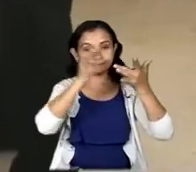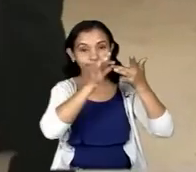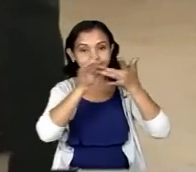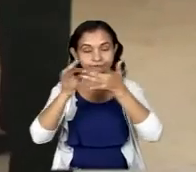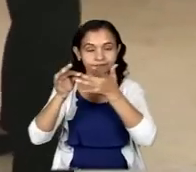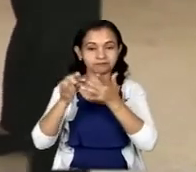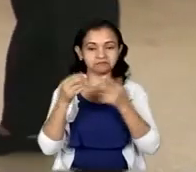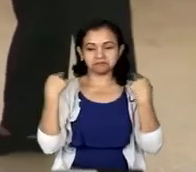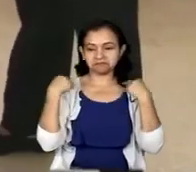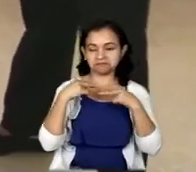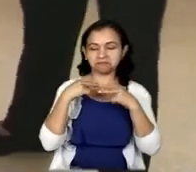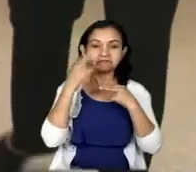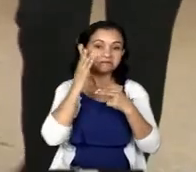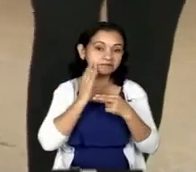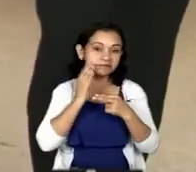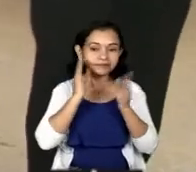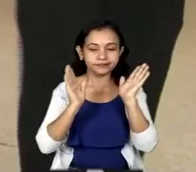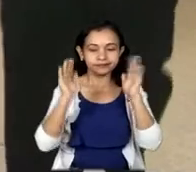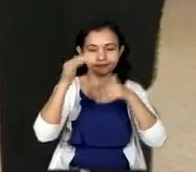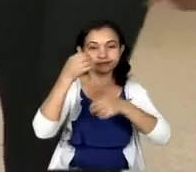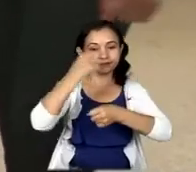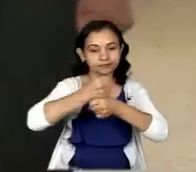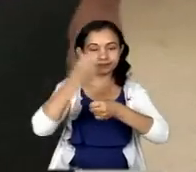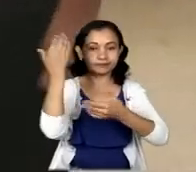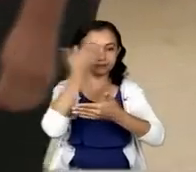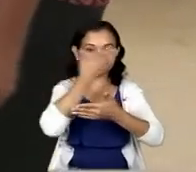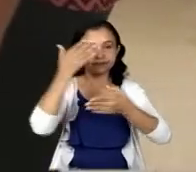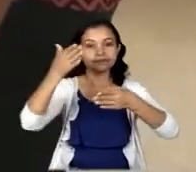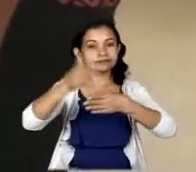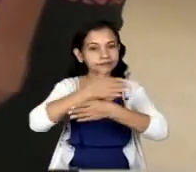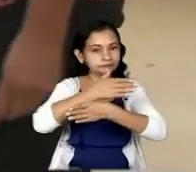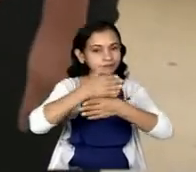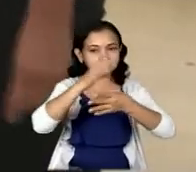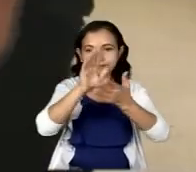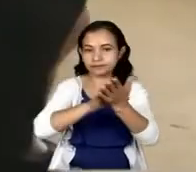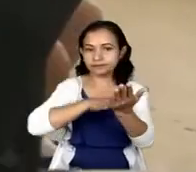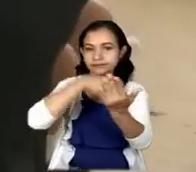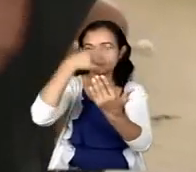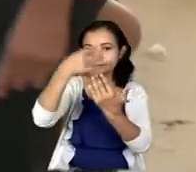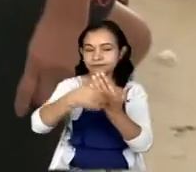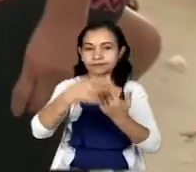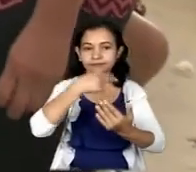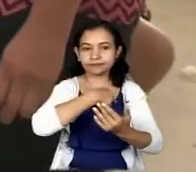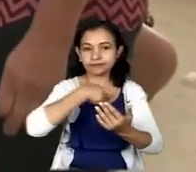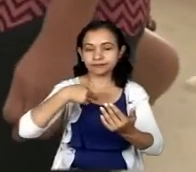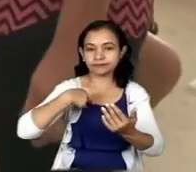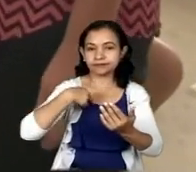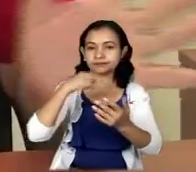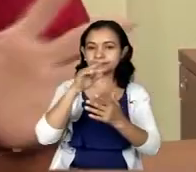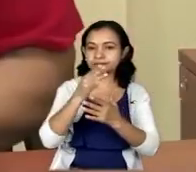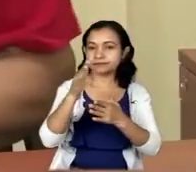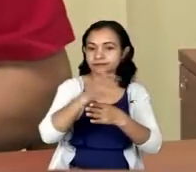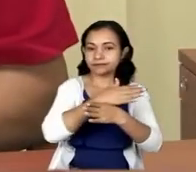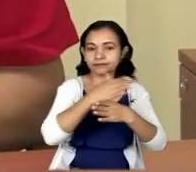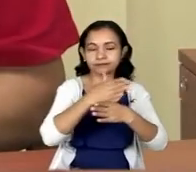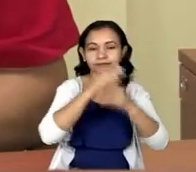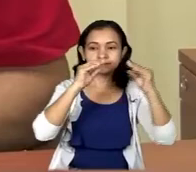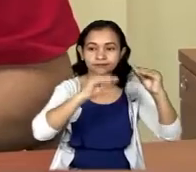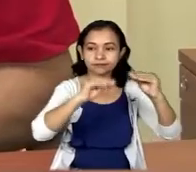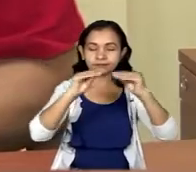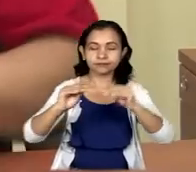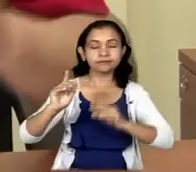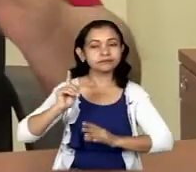el empirismo, para dar condiciones de trabajo y de estudio diferentes. Todos los programas que se vienen desarrollando, todas las 21 rutas educativas que